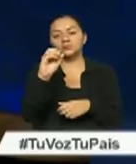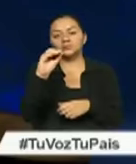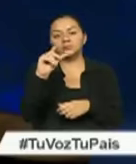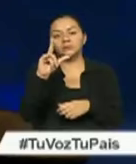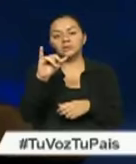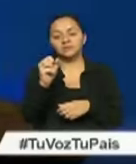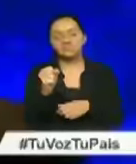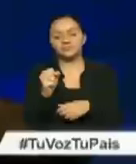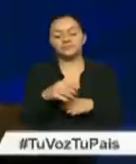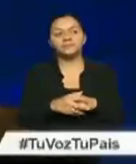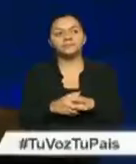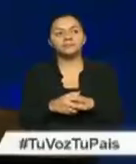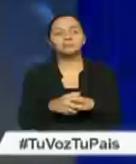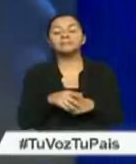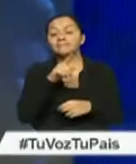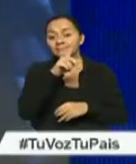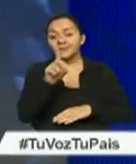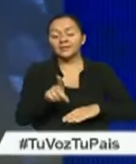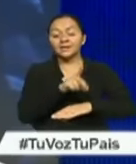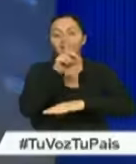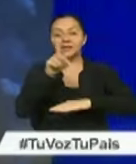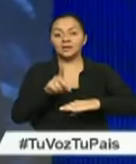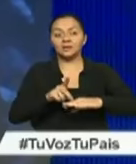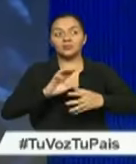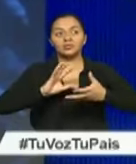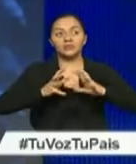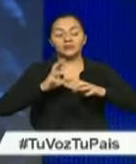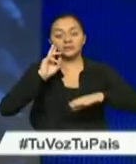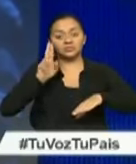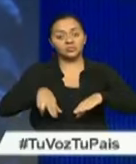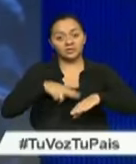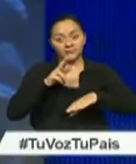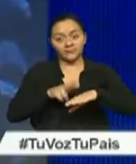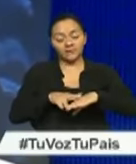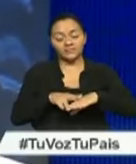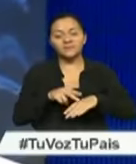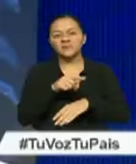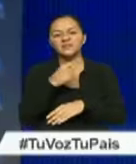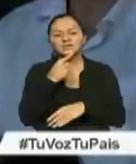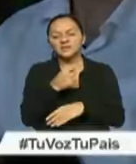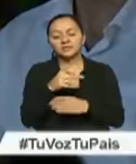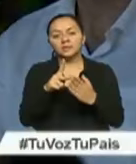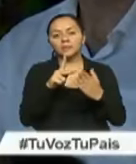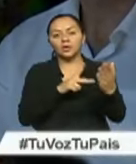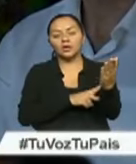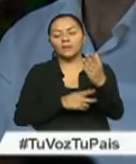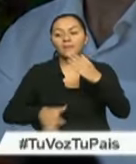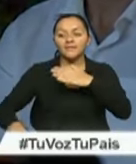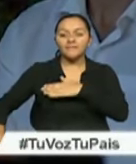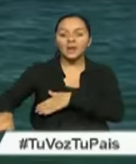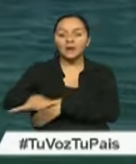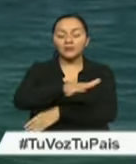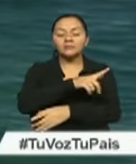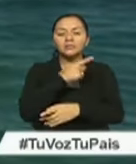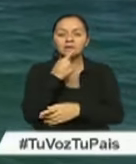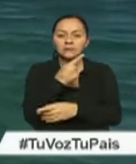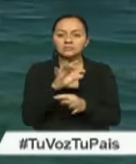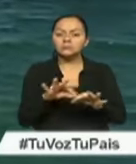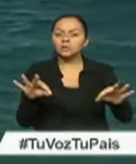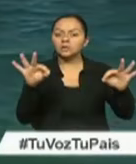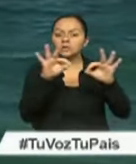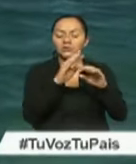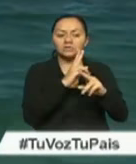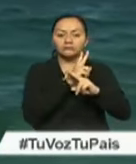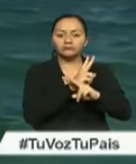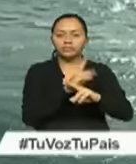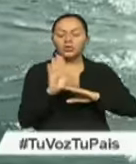Solís. Enrique Sala, director ejecutivo de Mares Prístinos, destacó el compromiso de Ecuador por proteger